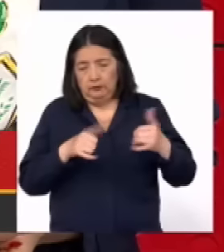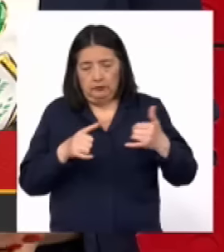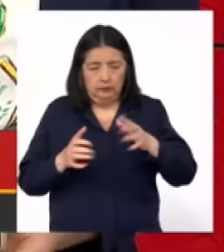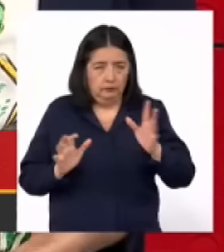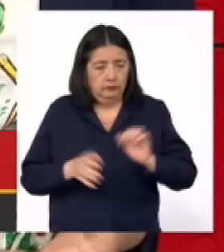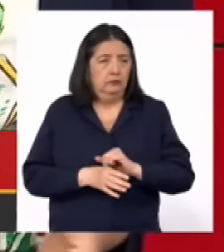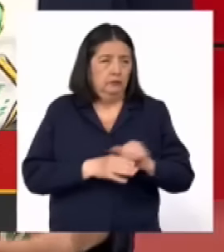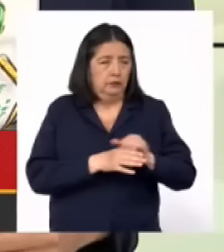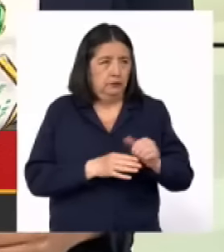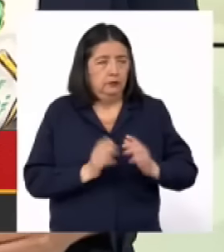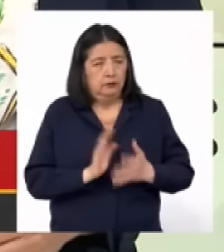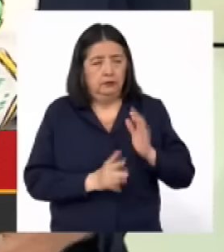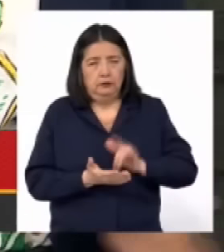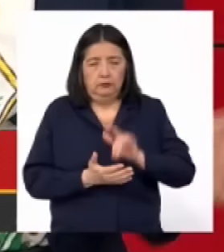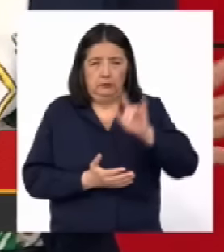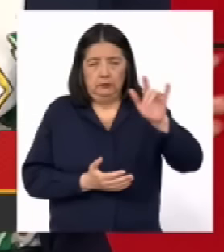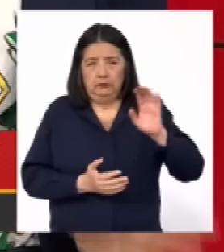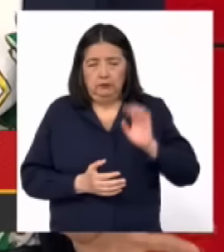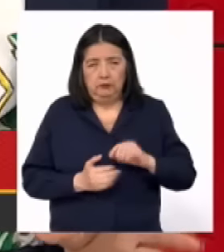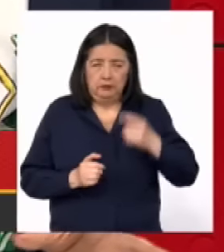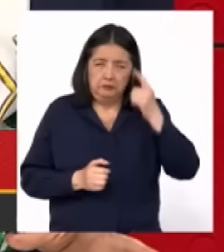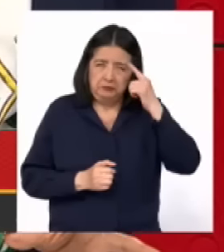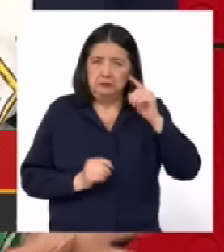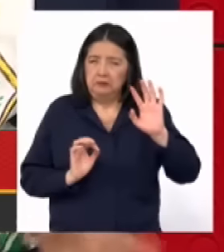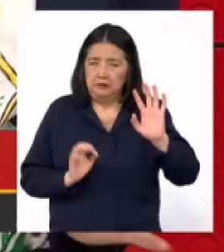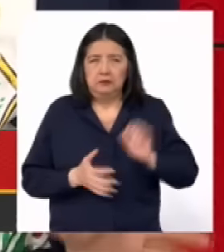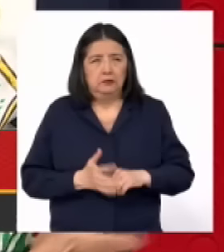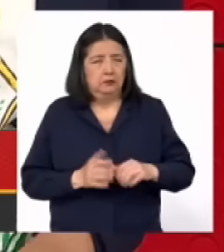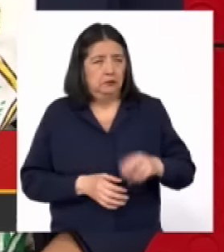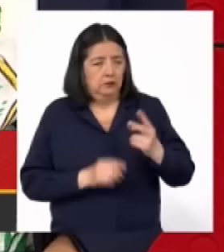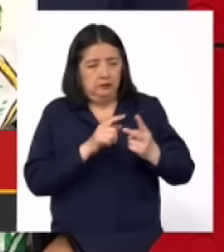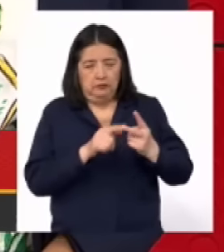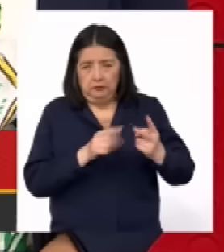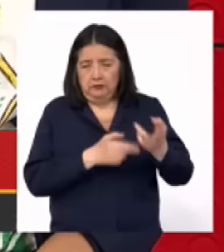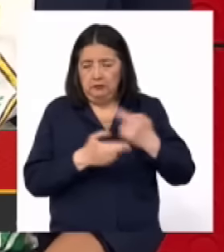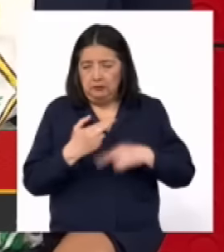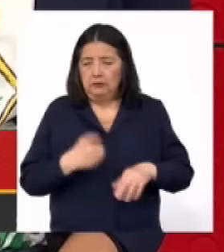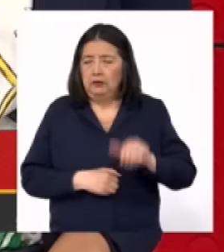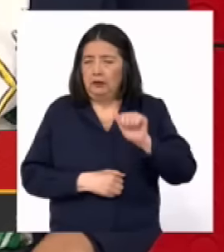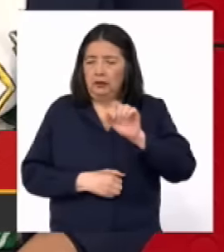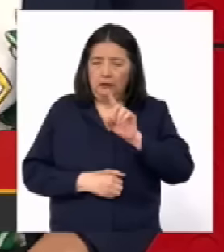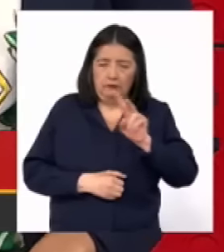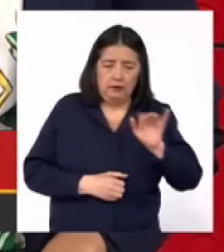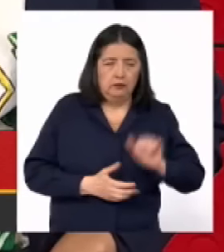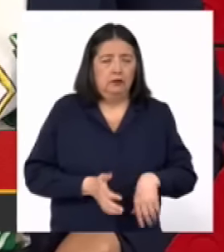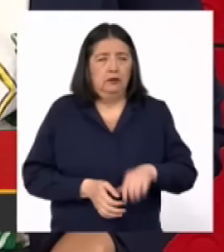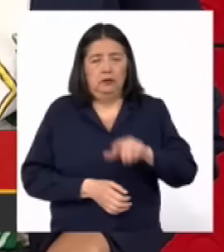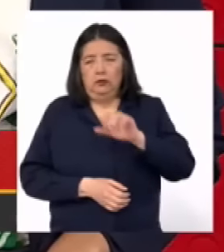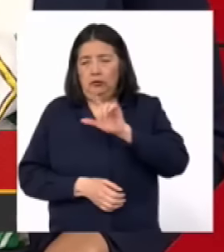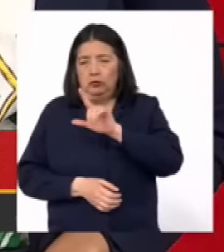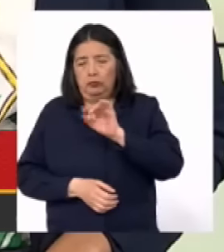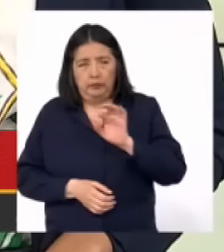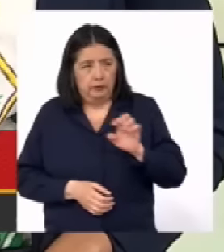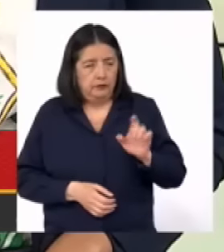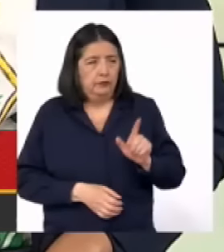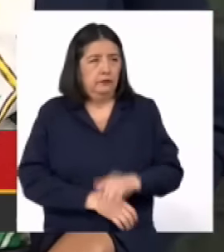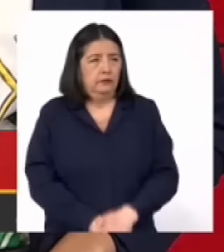antes de viajar a Brasilia, que consideraría finalmente a los 2 retornos, que serían Luis Advíncula y Marcos López.